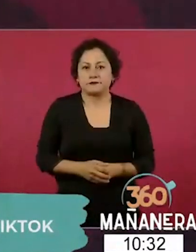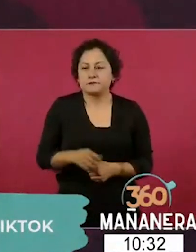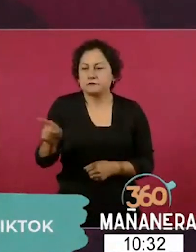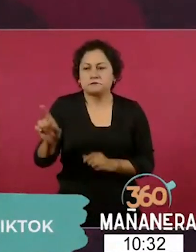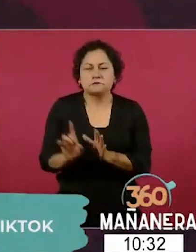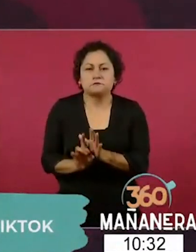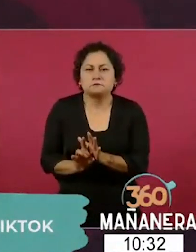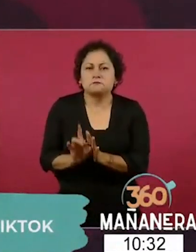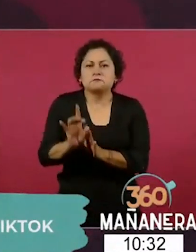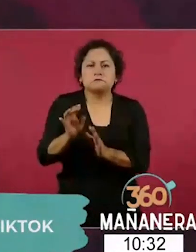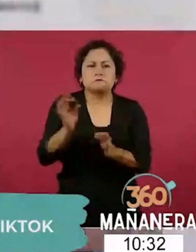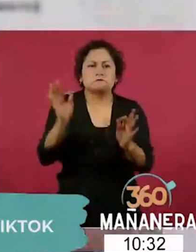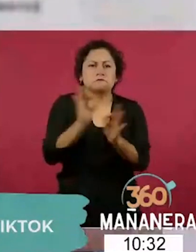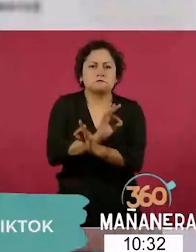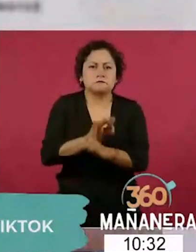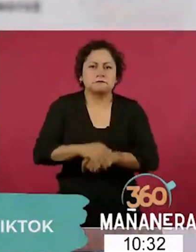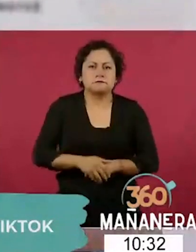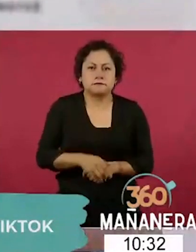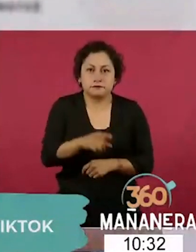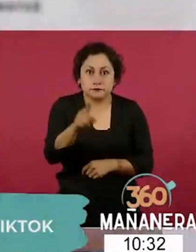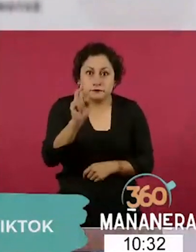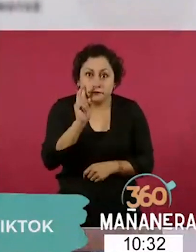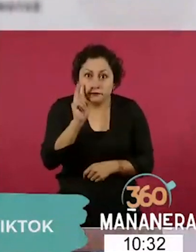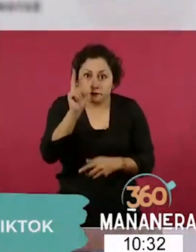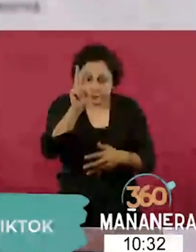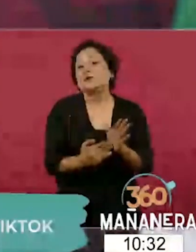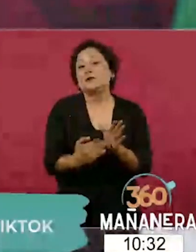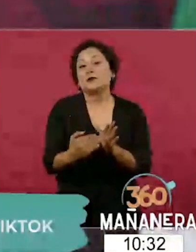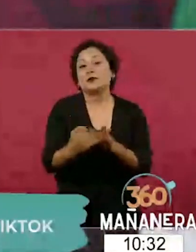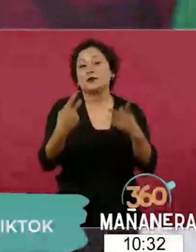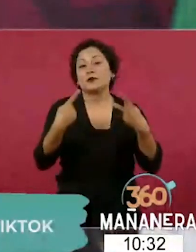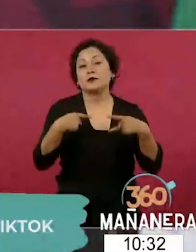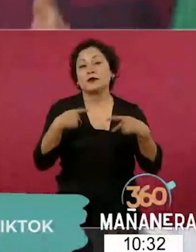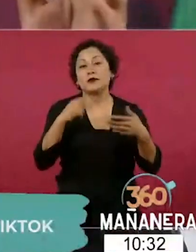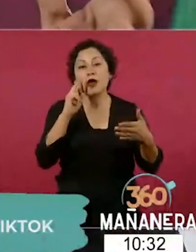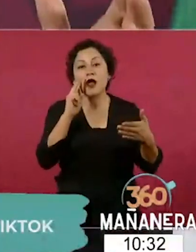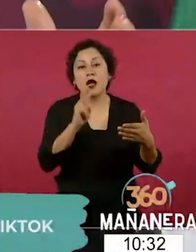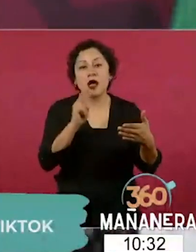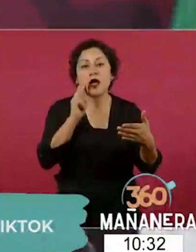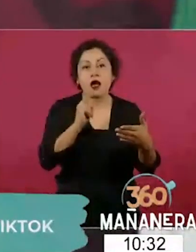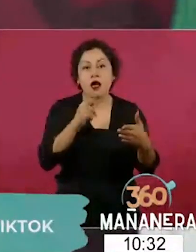25 millones de personas. Es